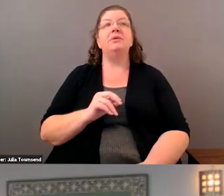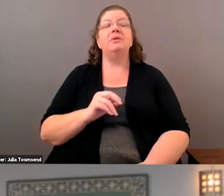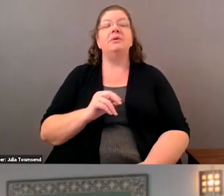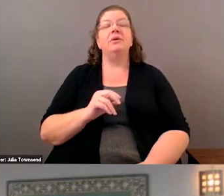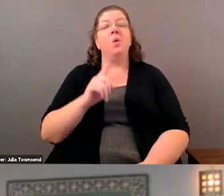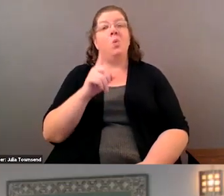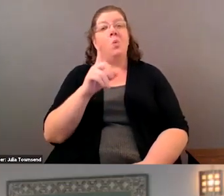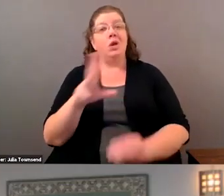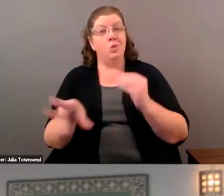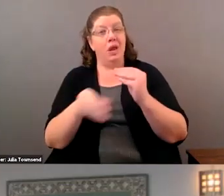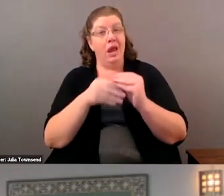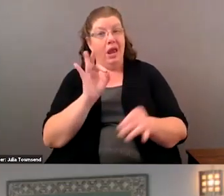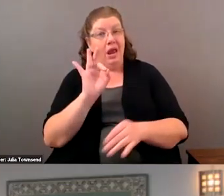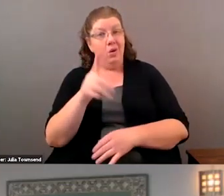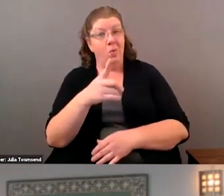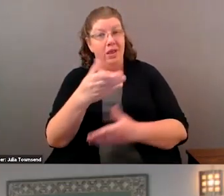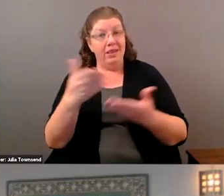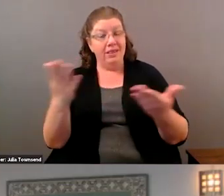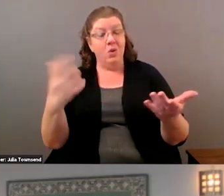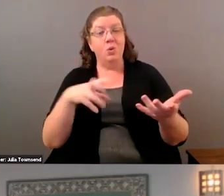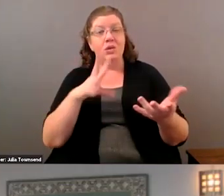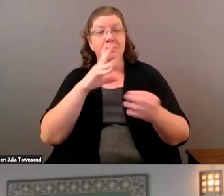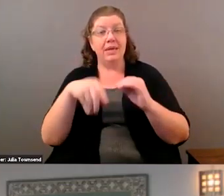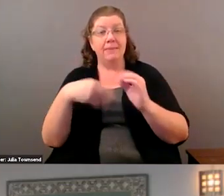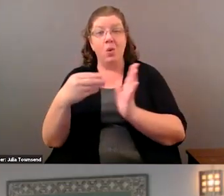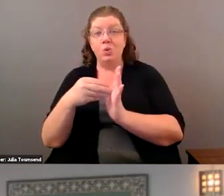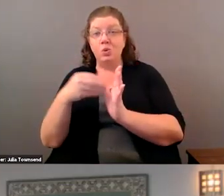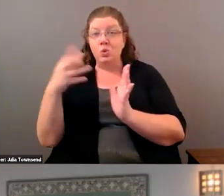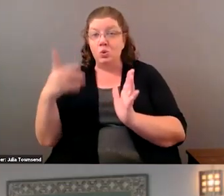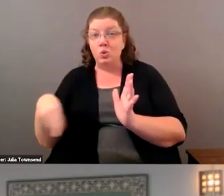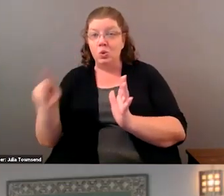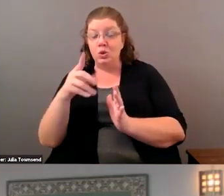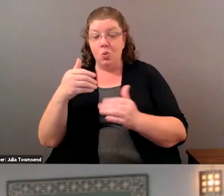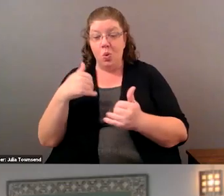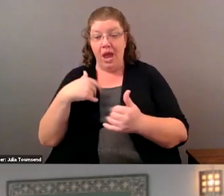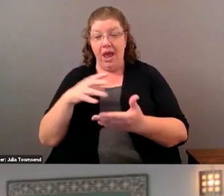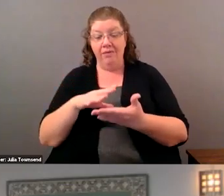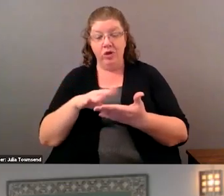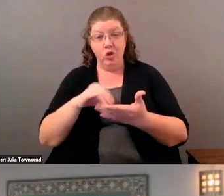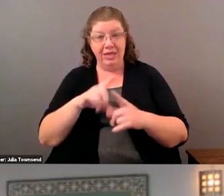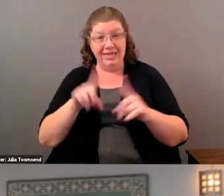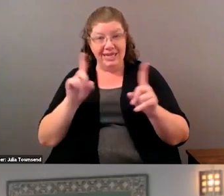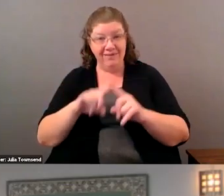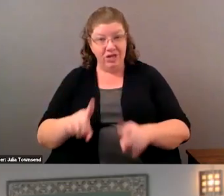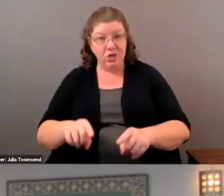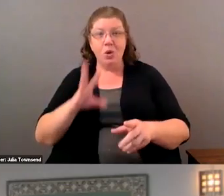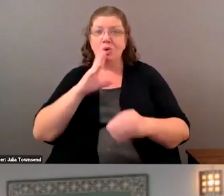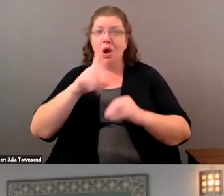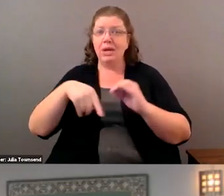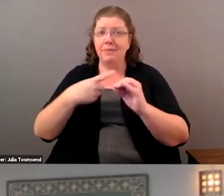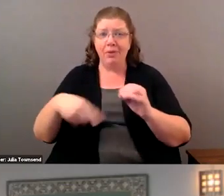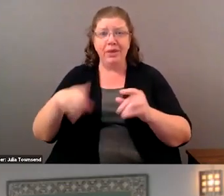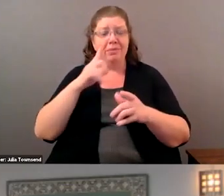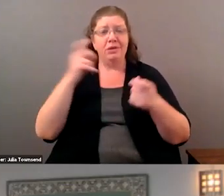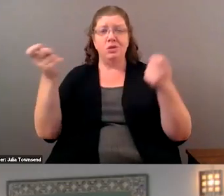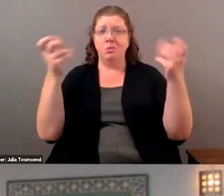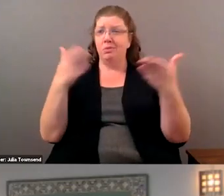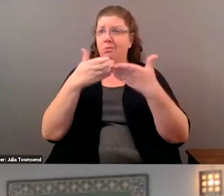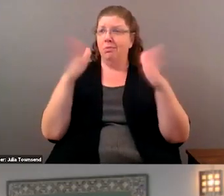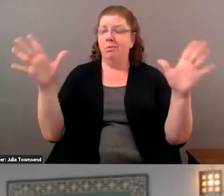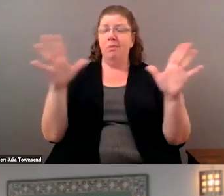sobre sus experiencias y una cosa que yo quiero agregar es que hablamos sobre los